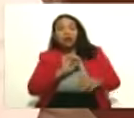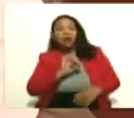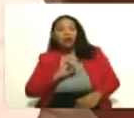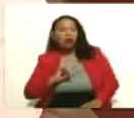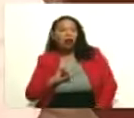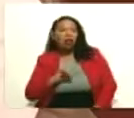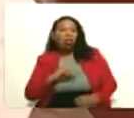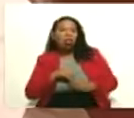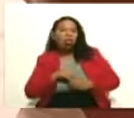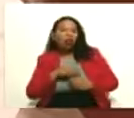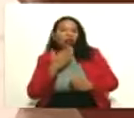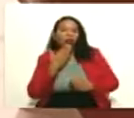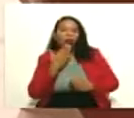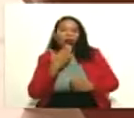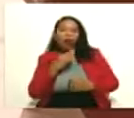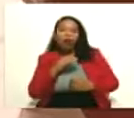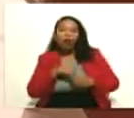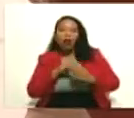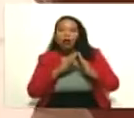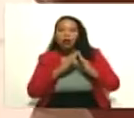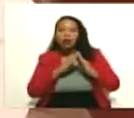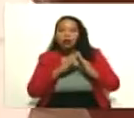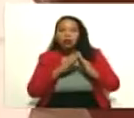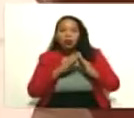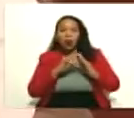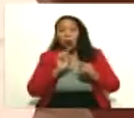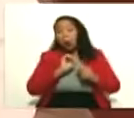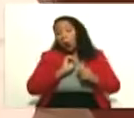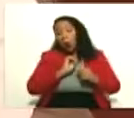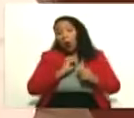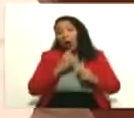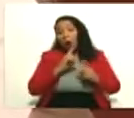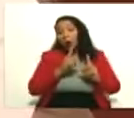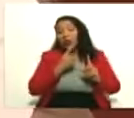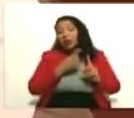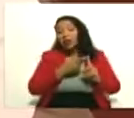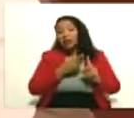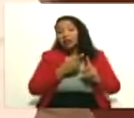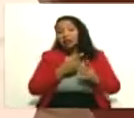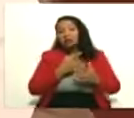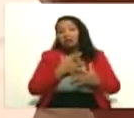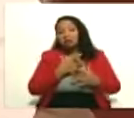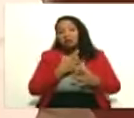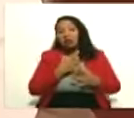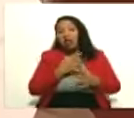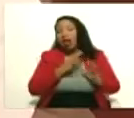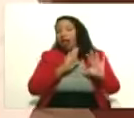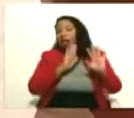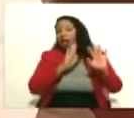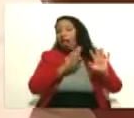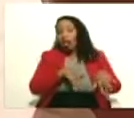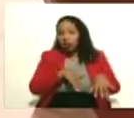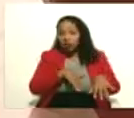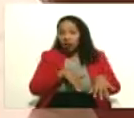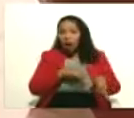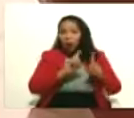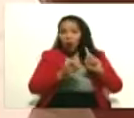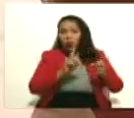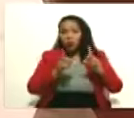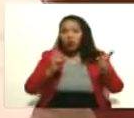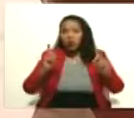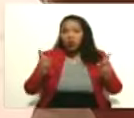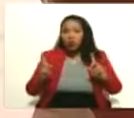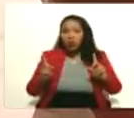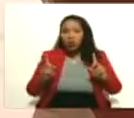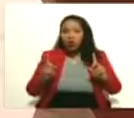salir de sus casas y que no tampoco manifiestan su interés en asuntos como